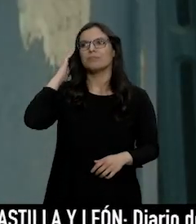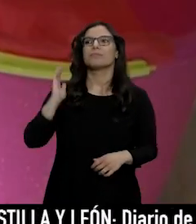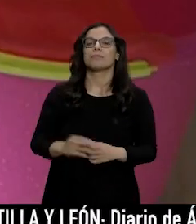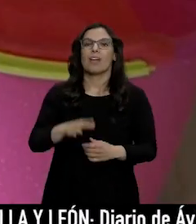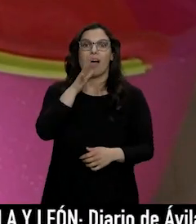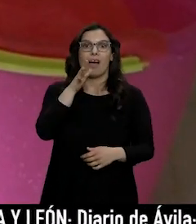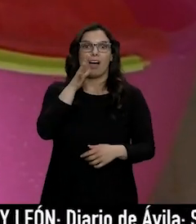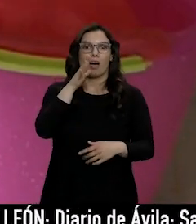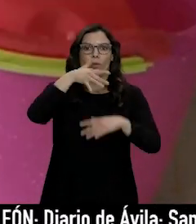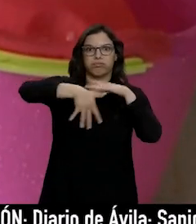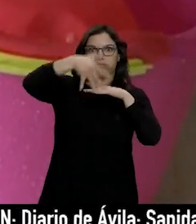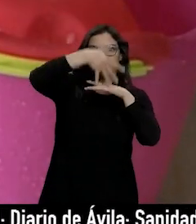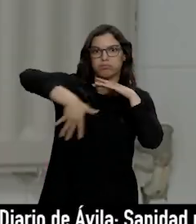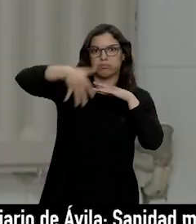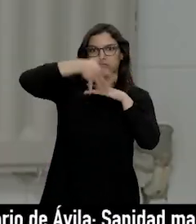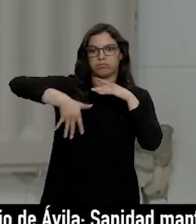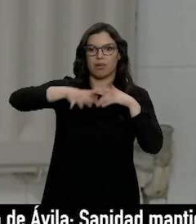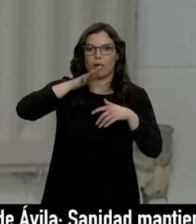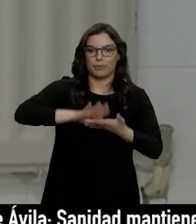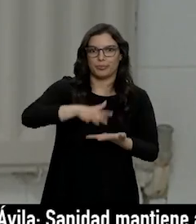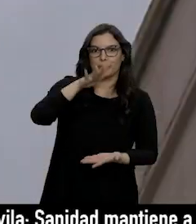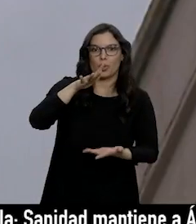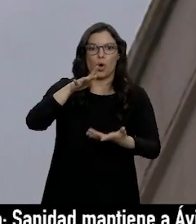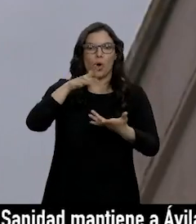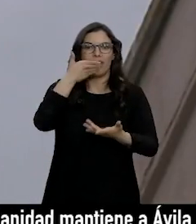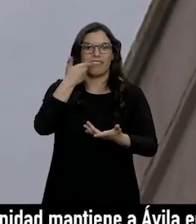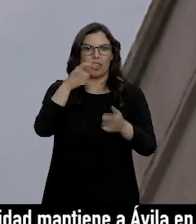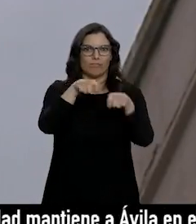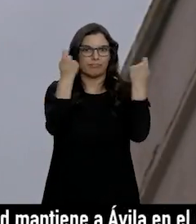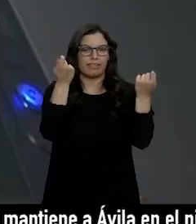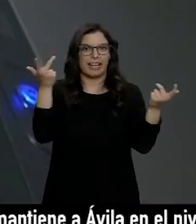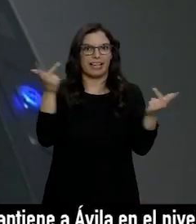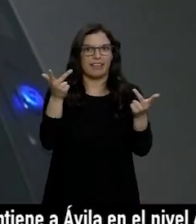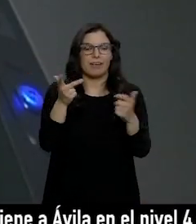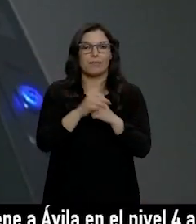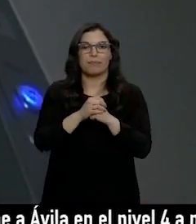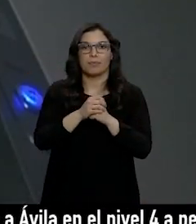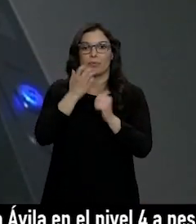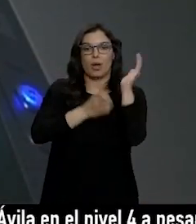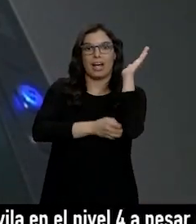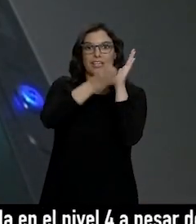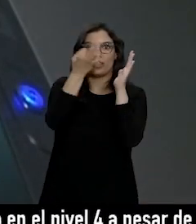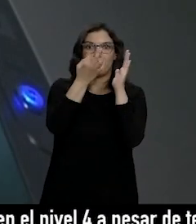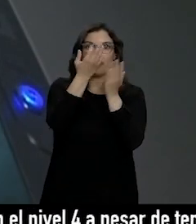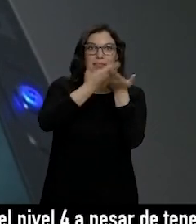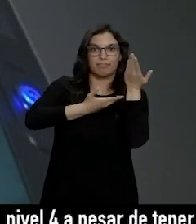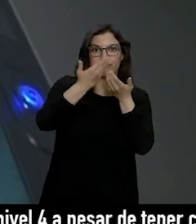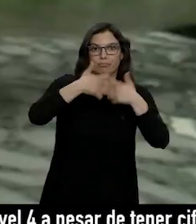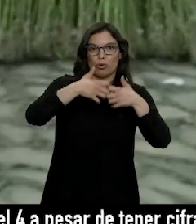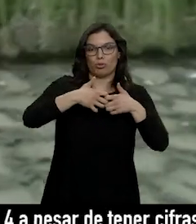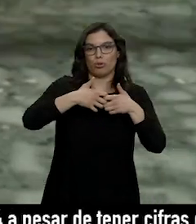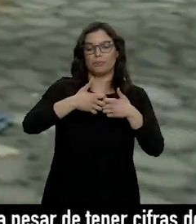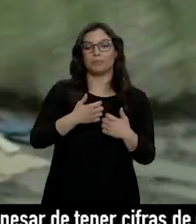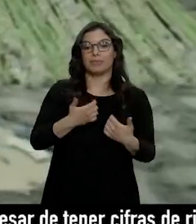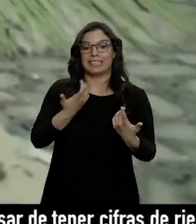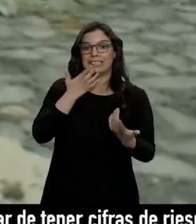Filtraciones de agua que inundan varias viviendas, una avería grave en la calefacción comunitaria o un ascensor al que hay que cambiar el motor.